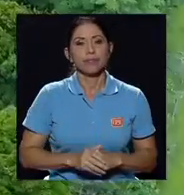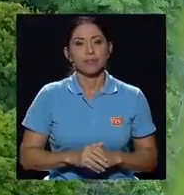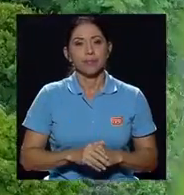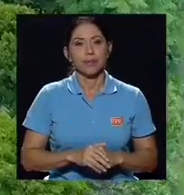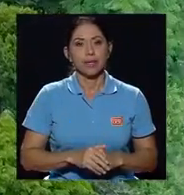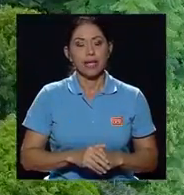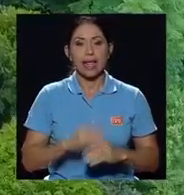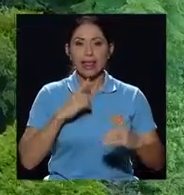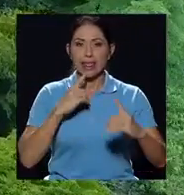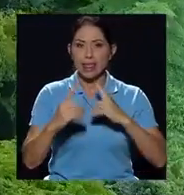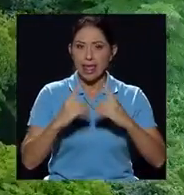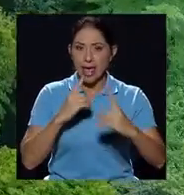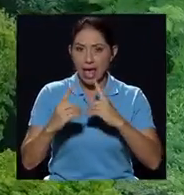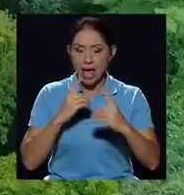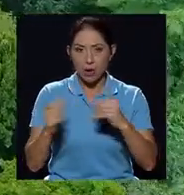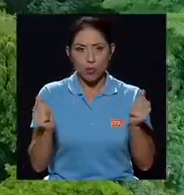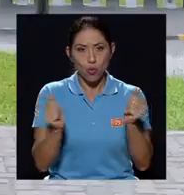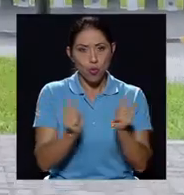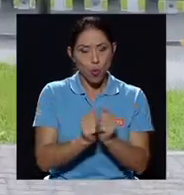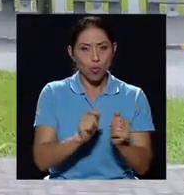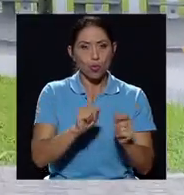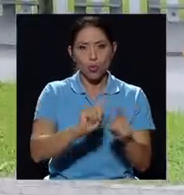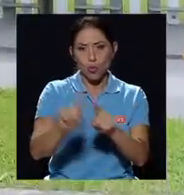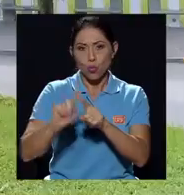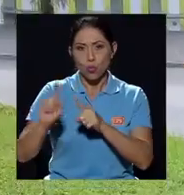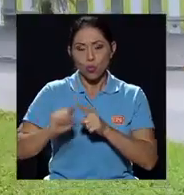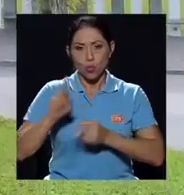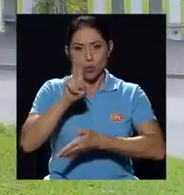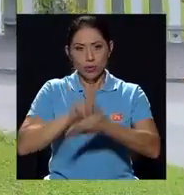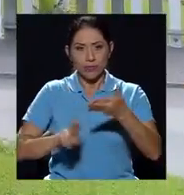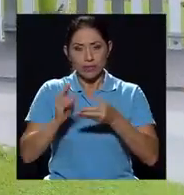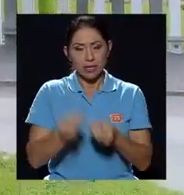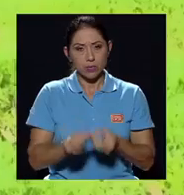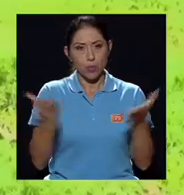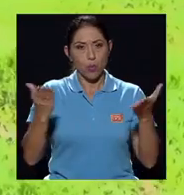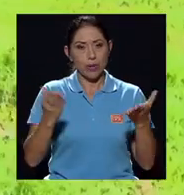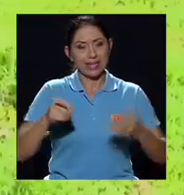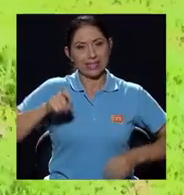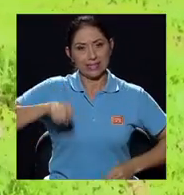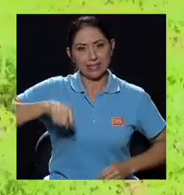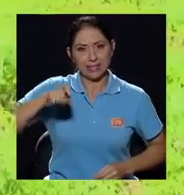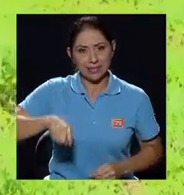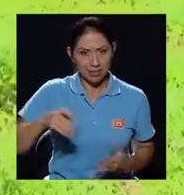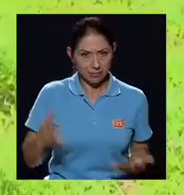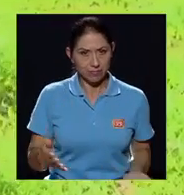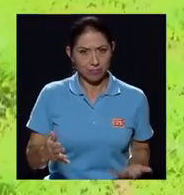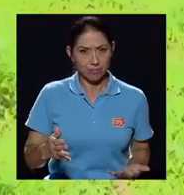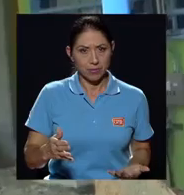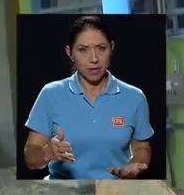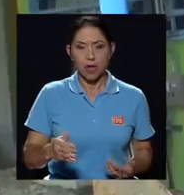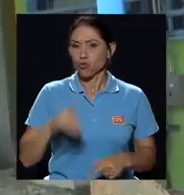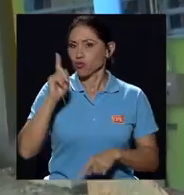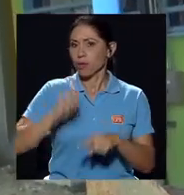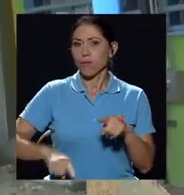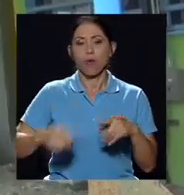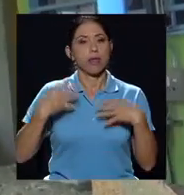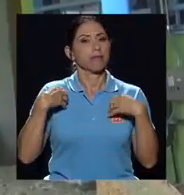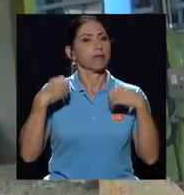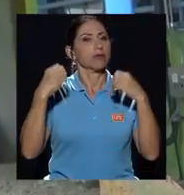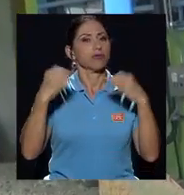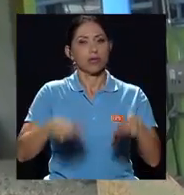El diálogo con las universidades públicas sea indispensable, sea irrenunciable,